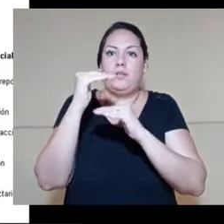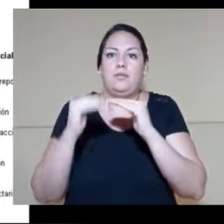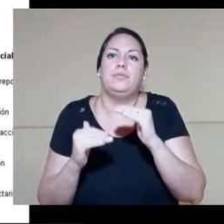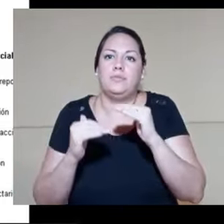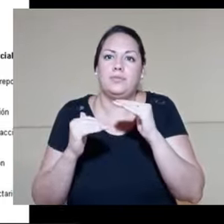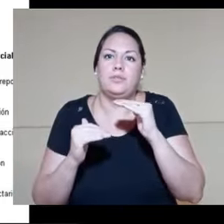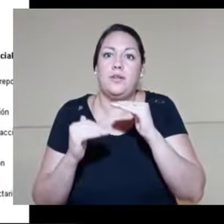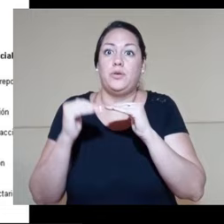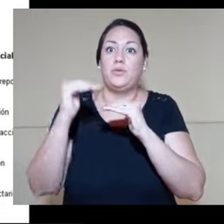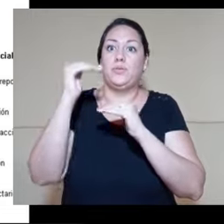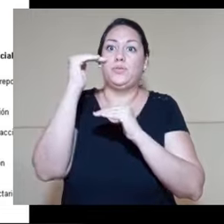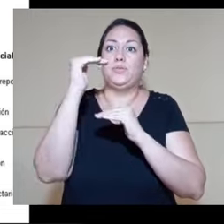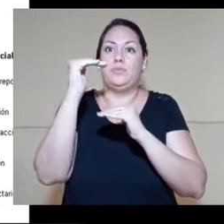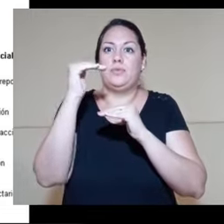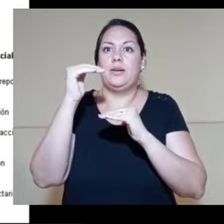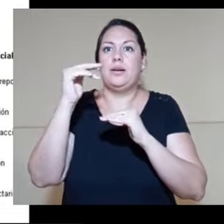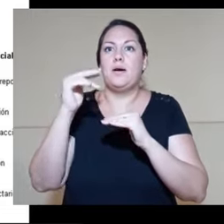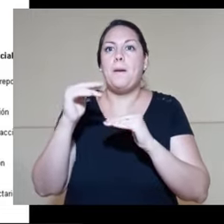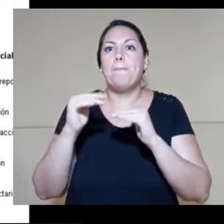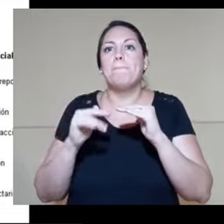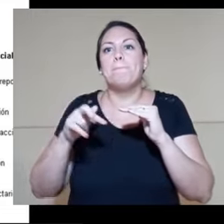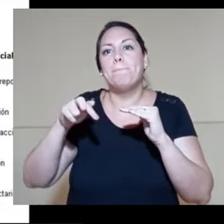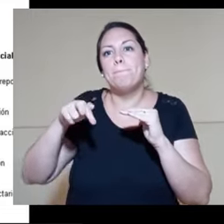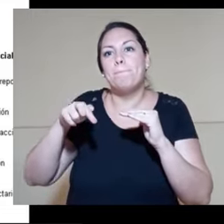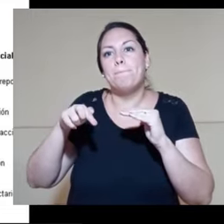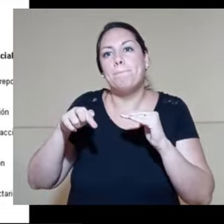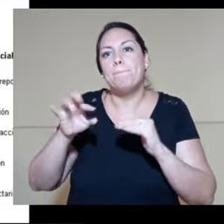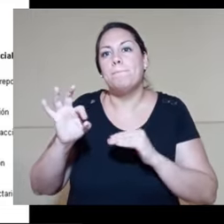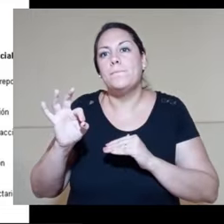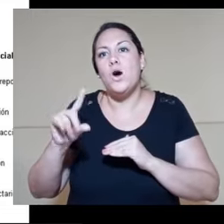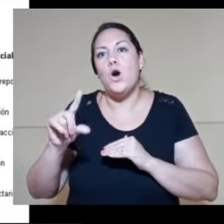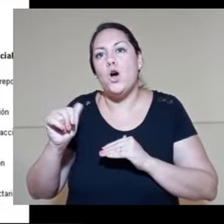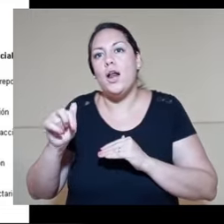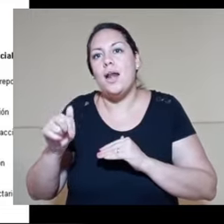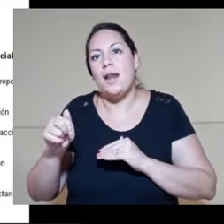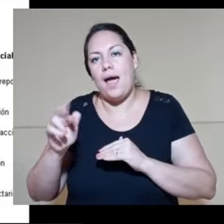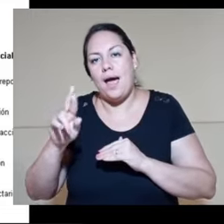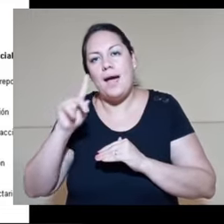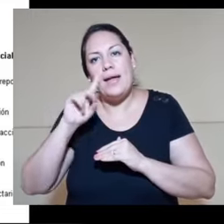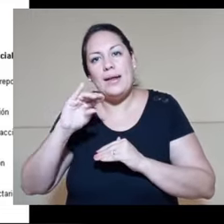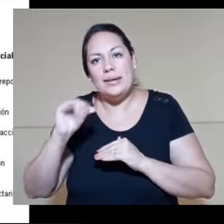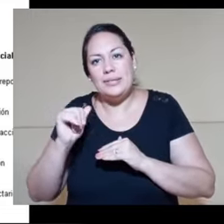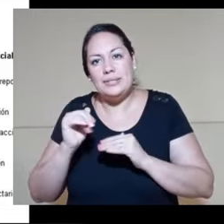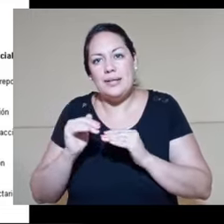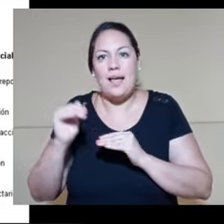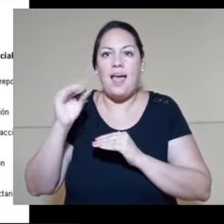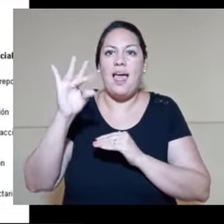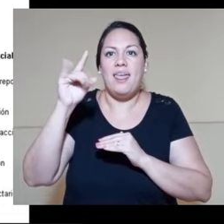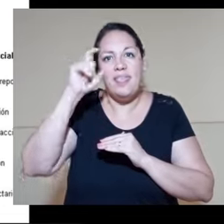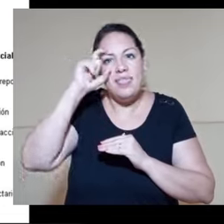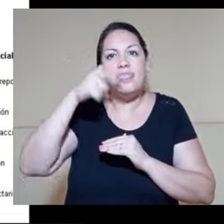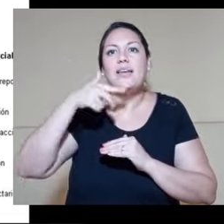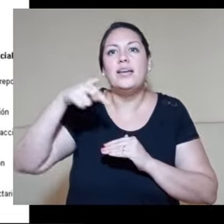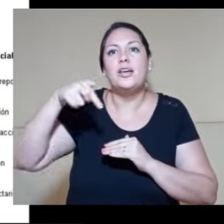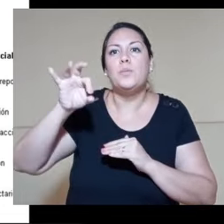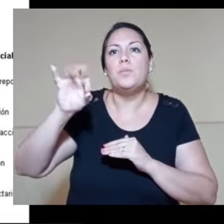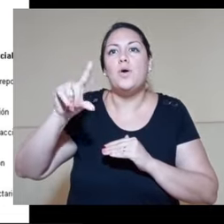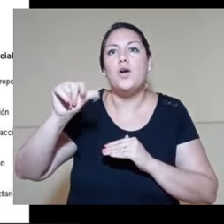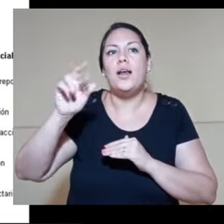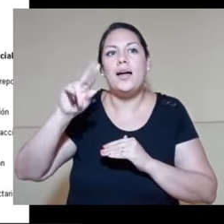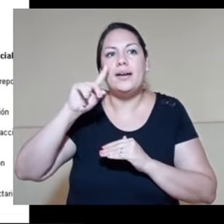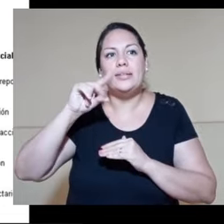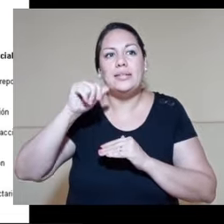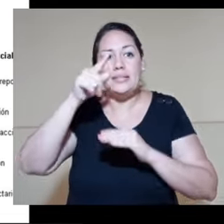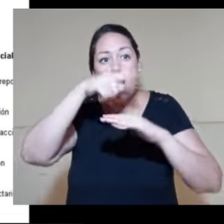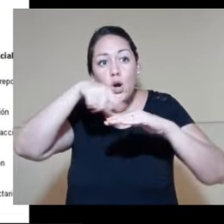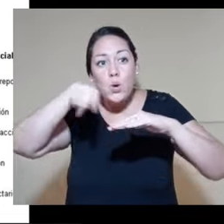Pasa el potencial umbral, se despolariza, repolariza. Esta curvita, que es esta parte